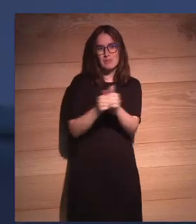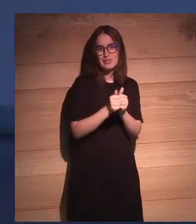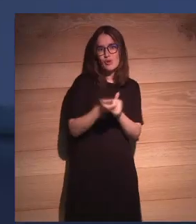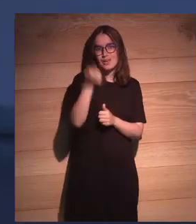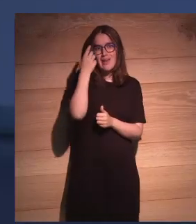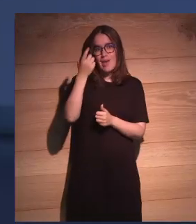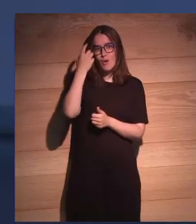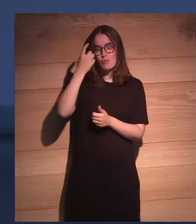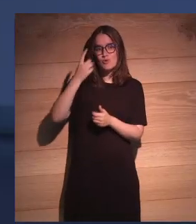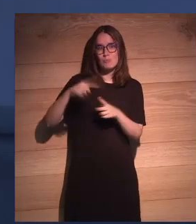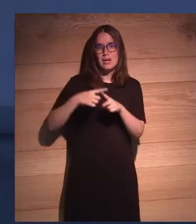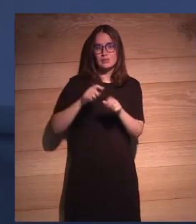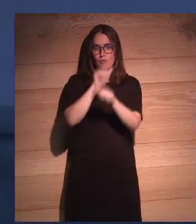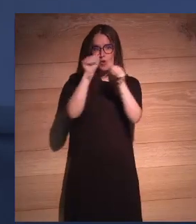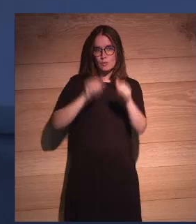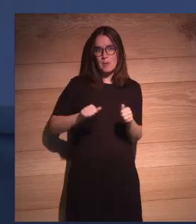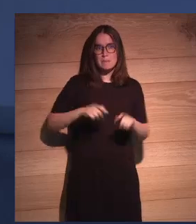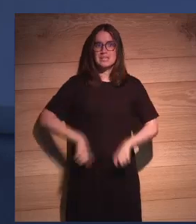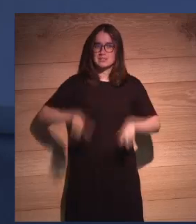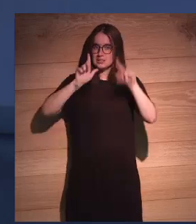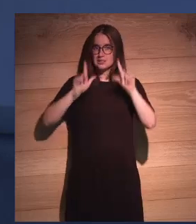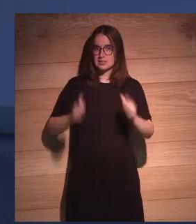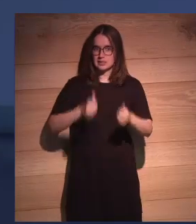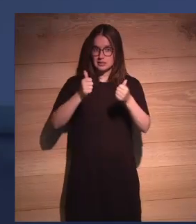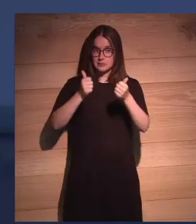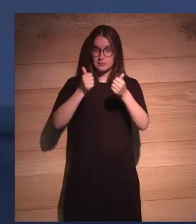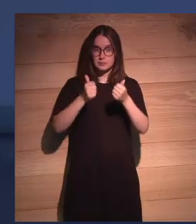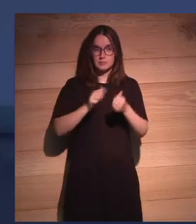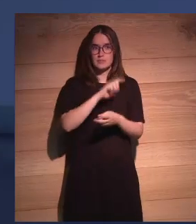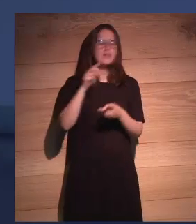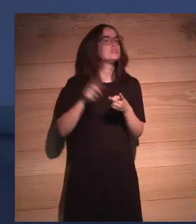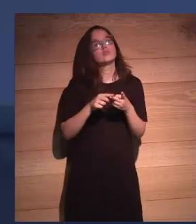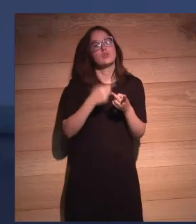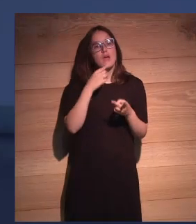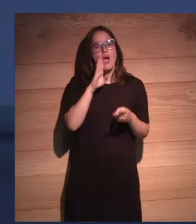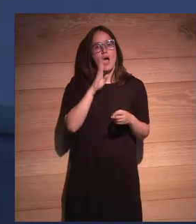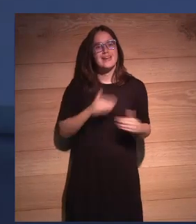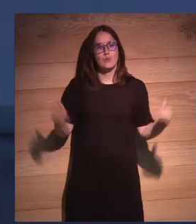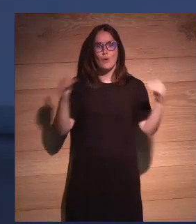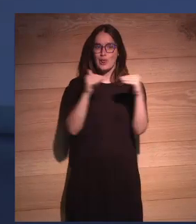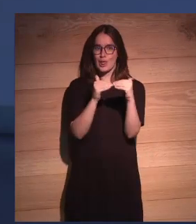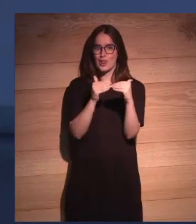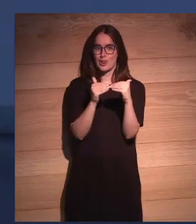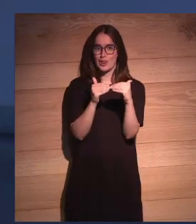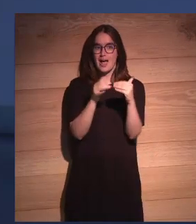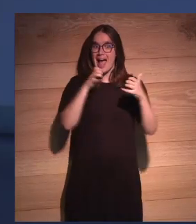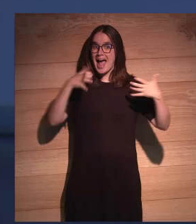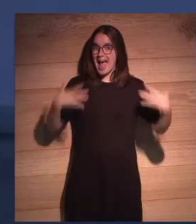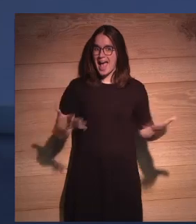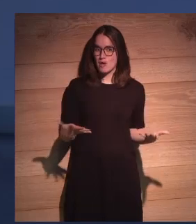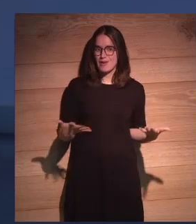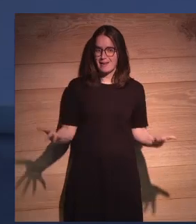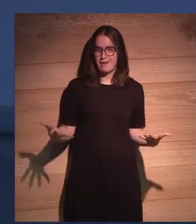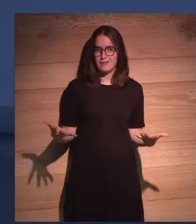del estudiante adopta un mayor protagonismo. Segundo punto, decíamos, la igualdad. Ahora más